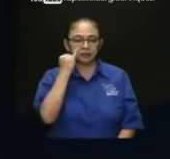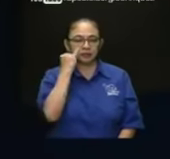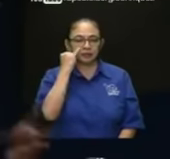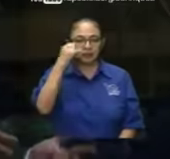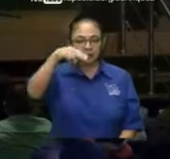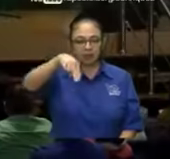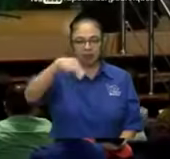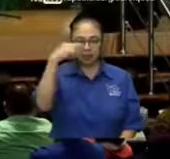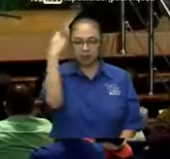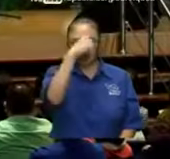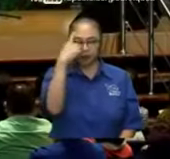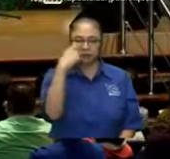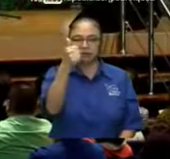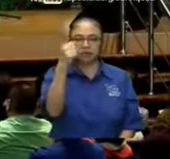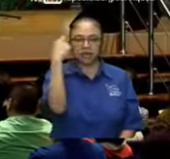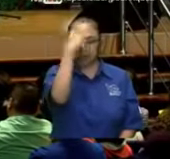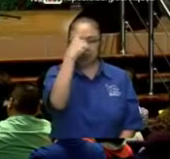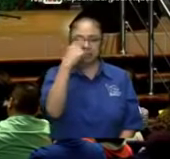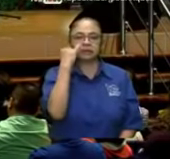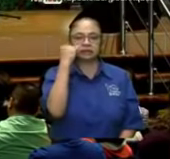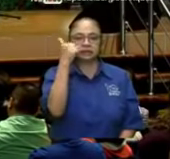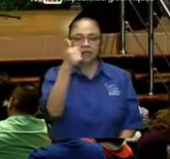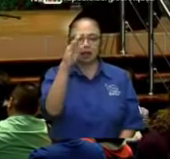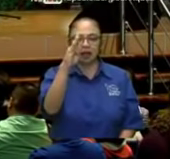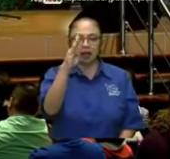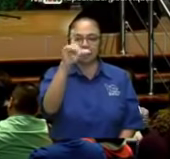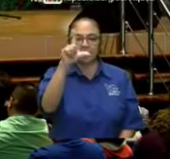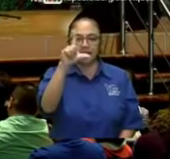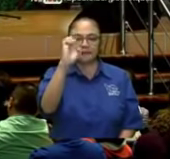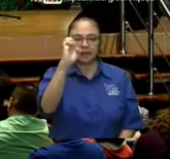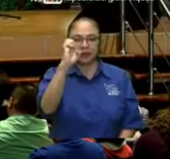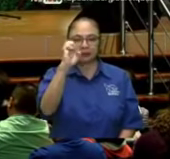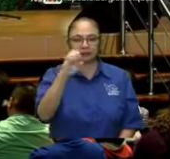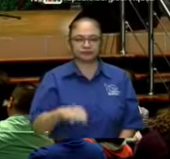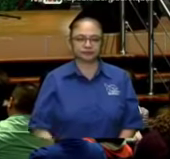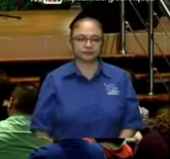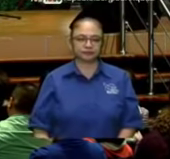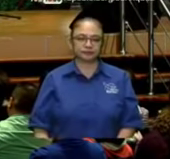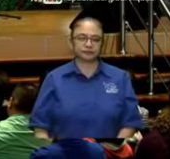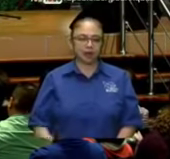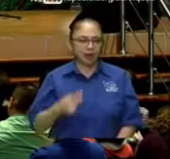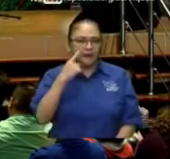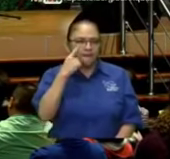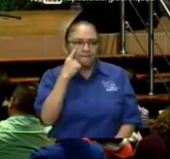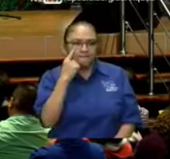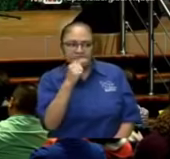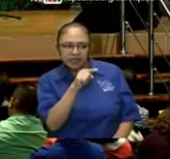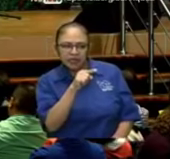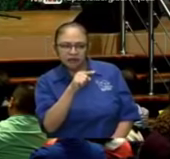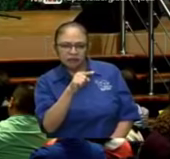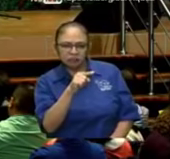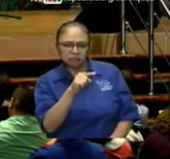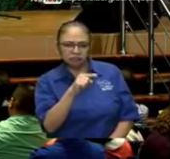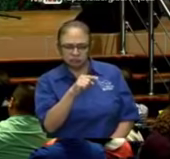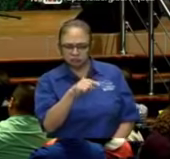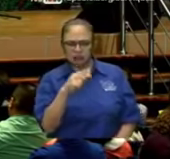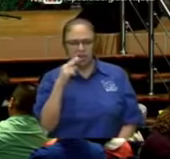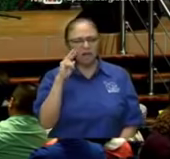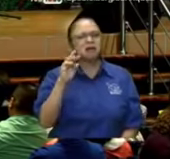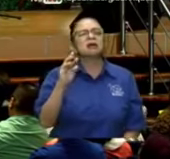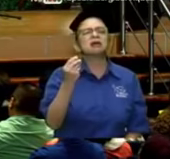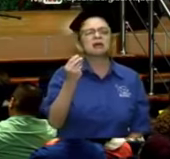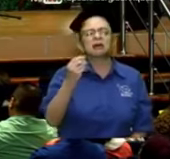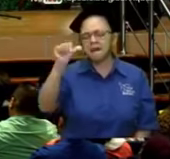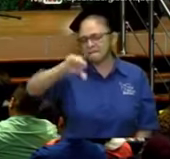Entonces pasaba una bendición y no lo satisfacía. Al contrario, miraban qué había de mal. Y cuando